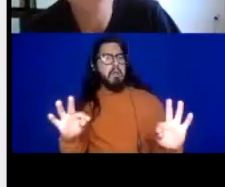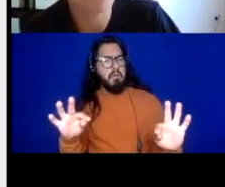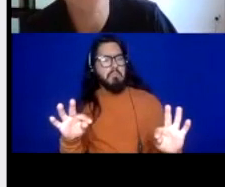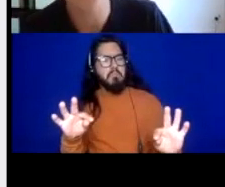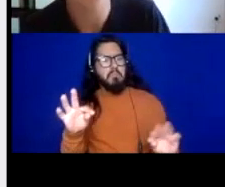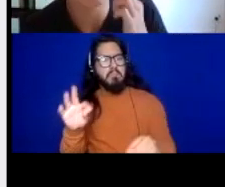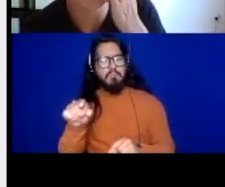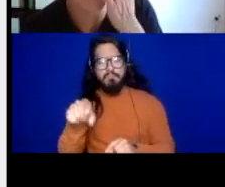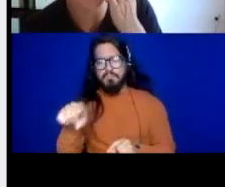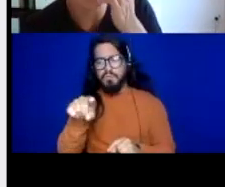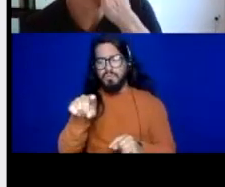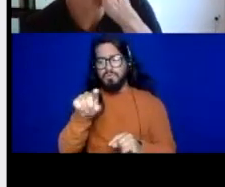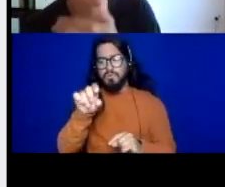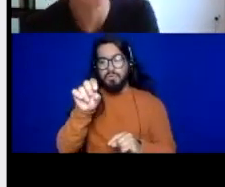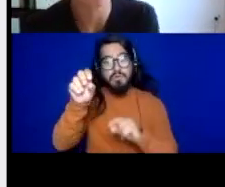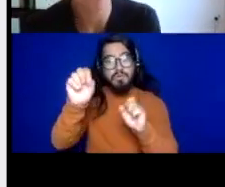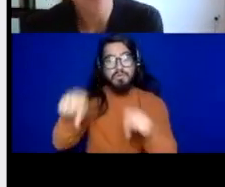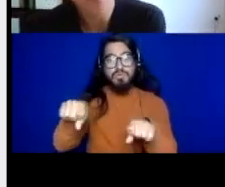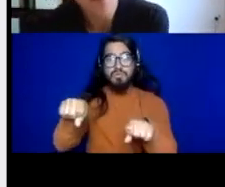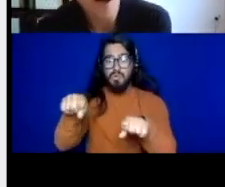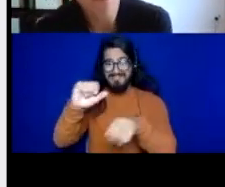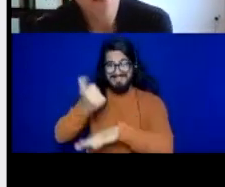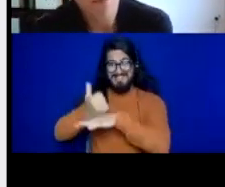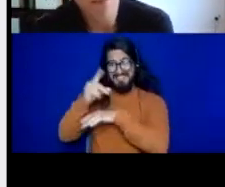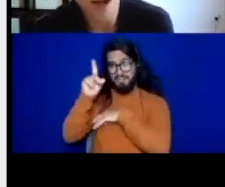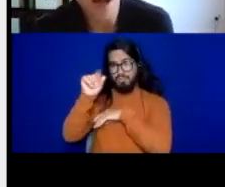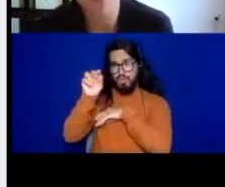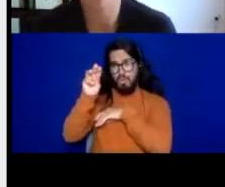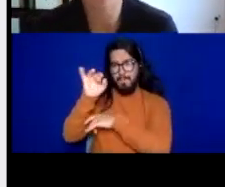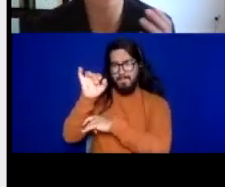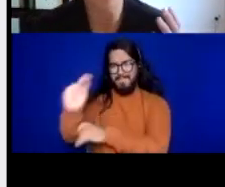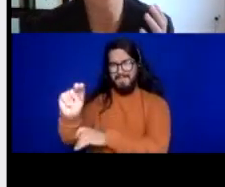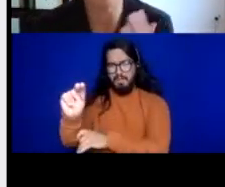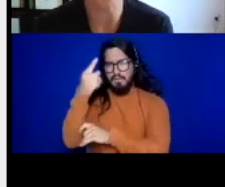bastante bien y lo puedes establecer para que tu dominio.